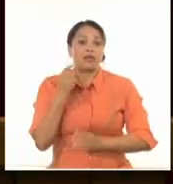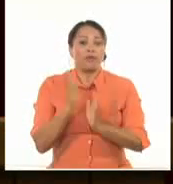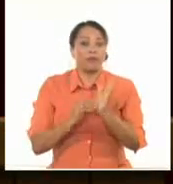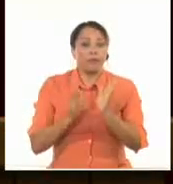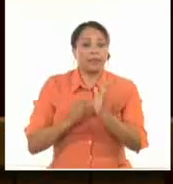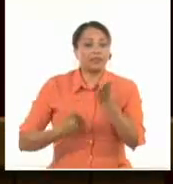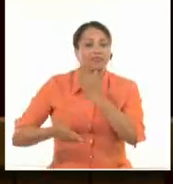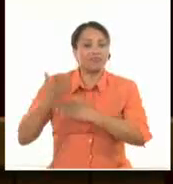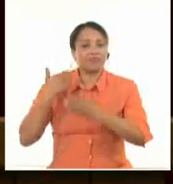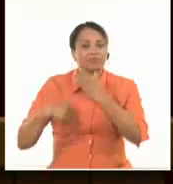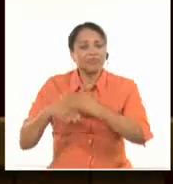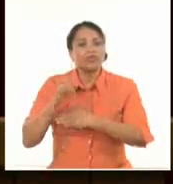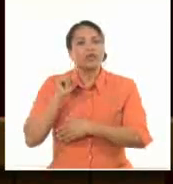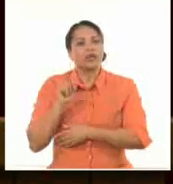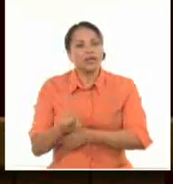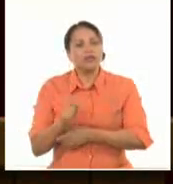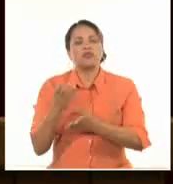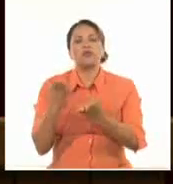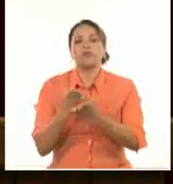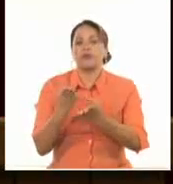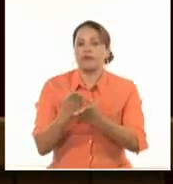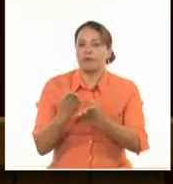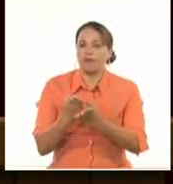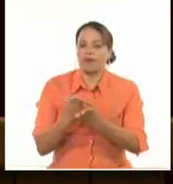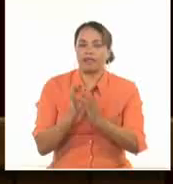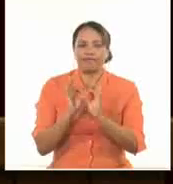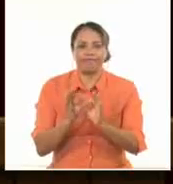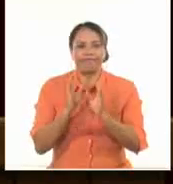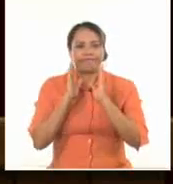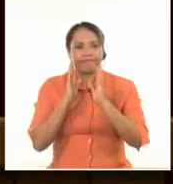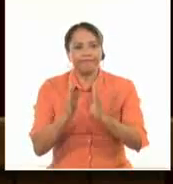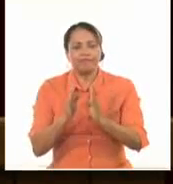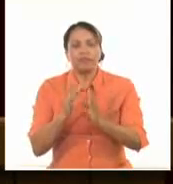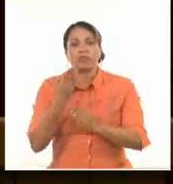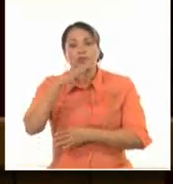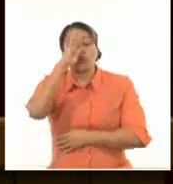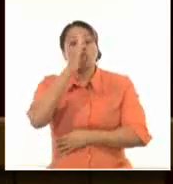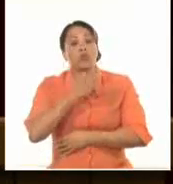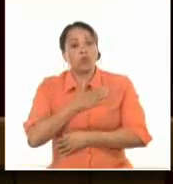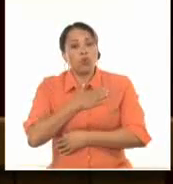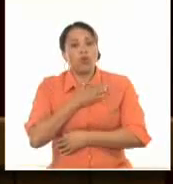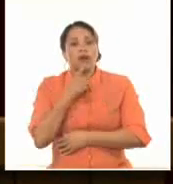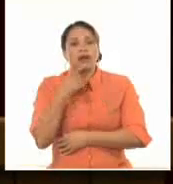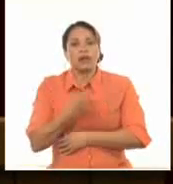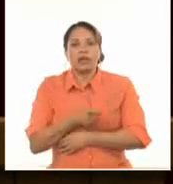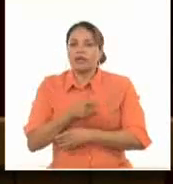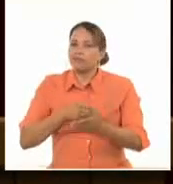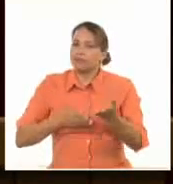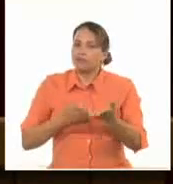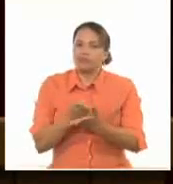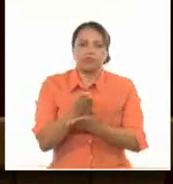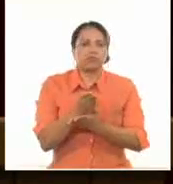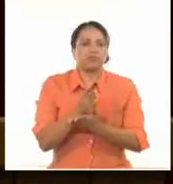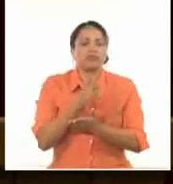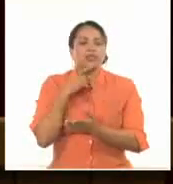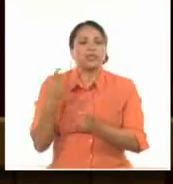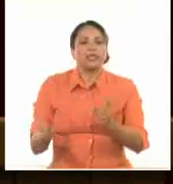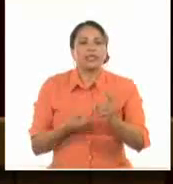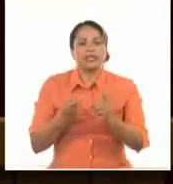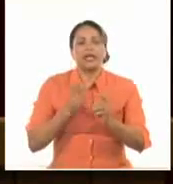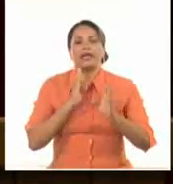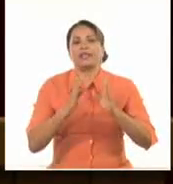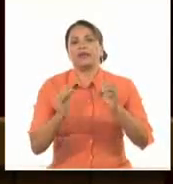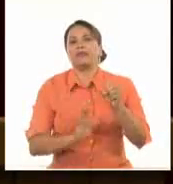han sido una poderosa escuela en ese camino. Cuba ha tenido que enfrentar los colosales desafíos del mundo pandémico